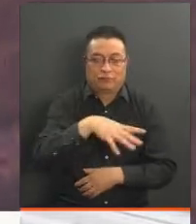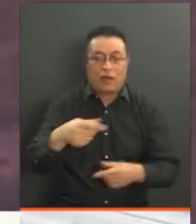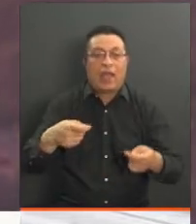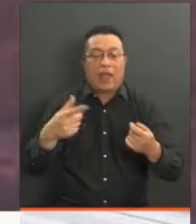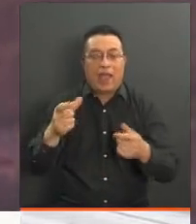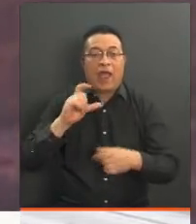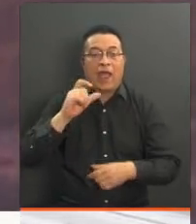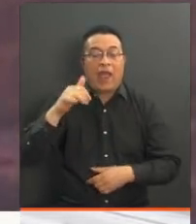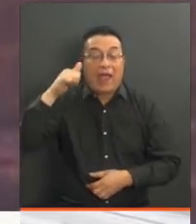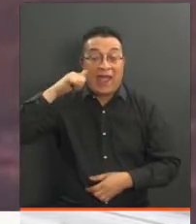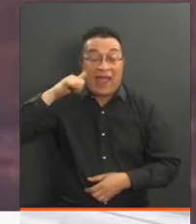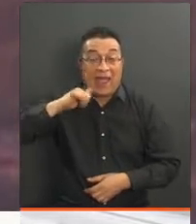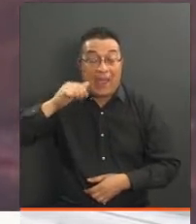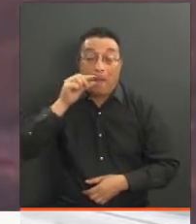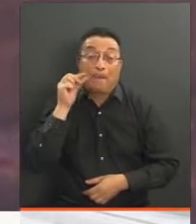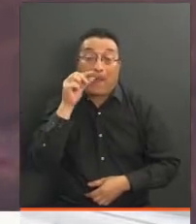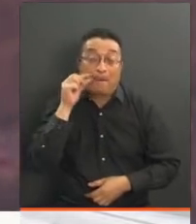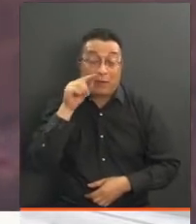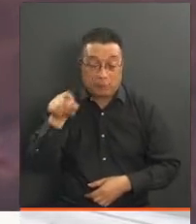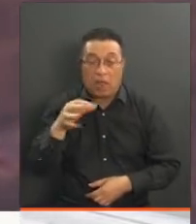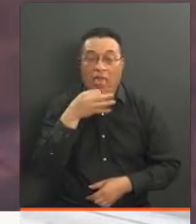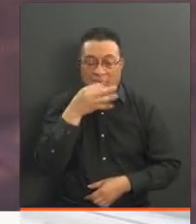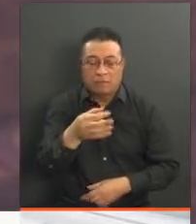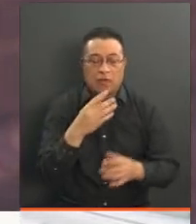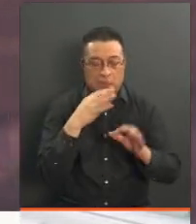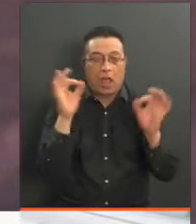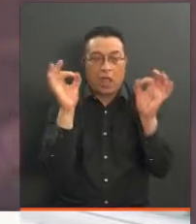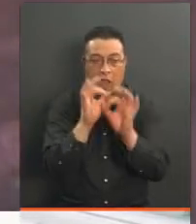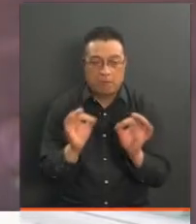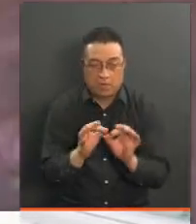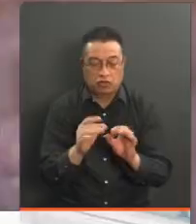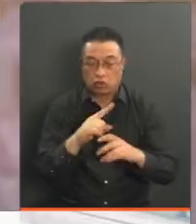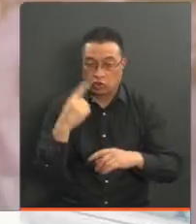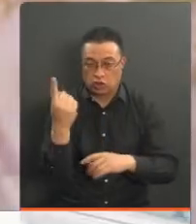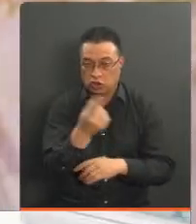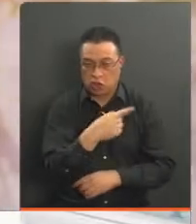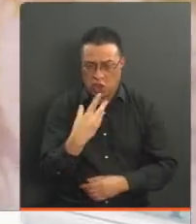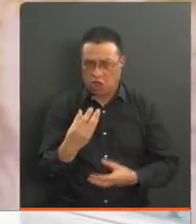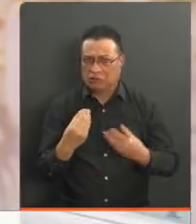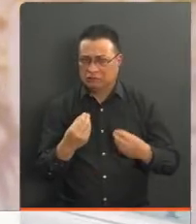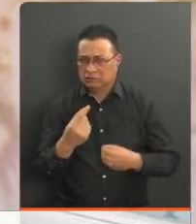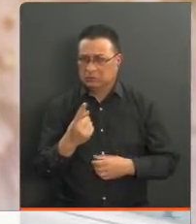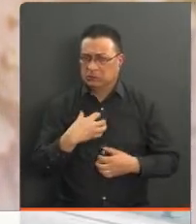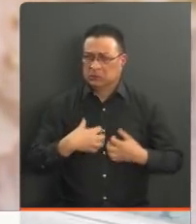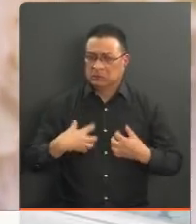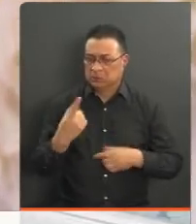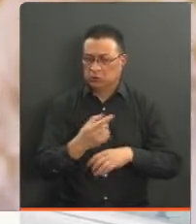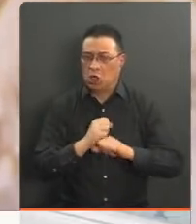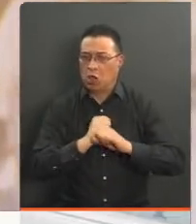al vicepresidente, a entregar una explicación que no dejó del todo conforme a los convencionales de oposición.